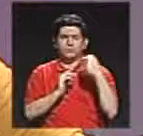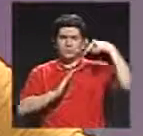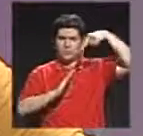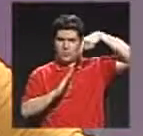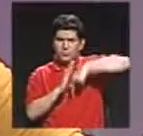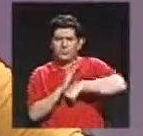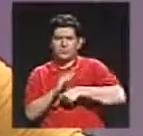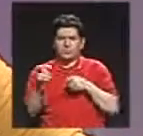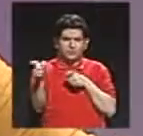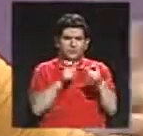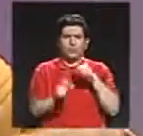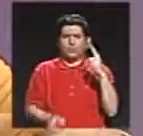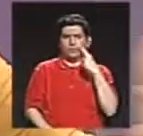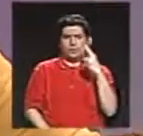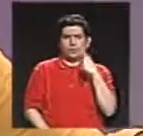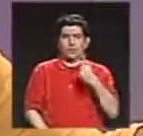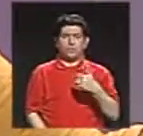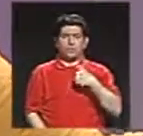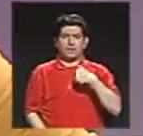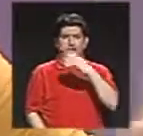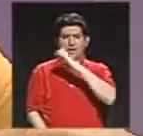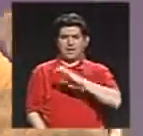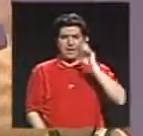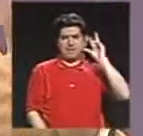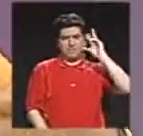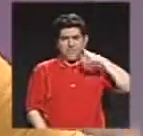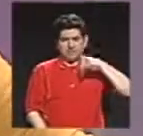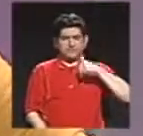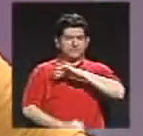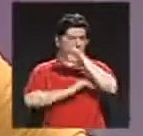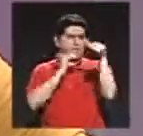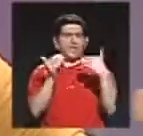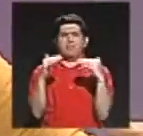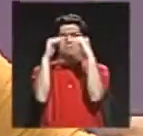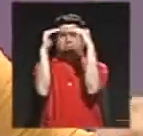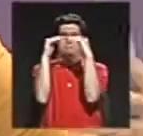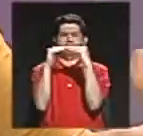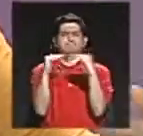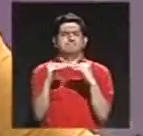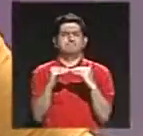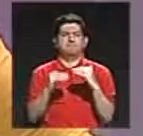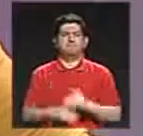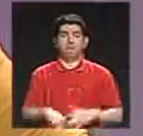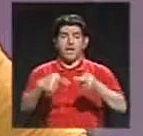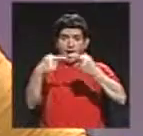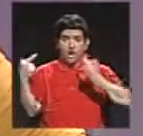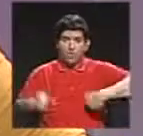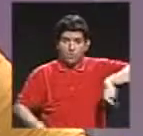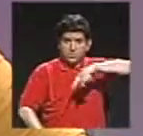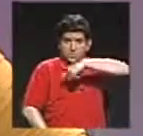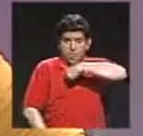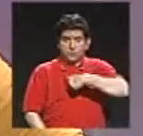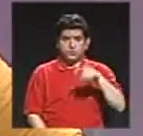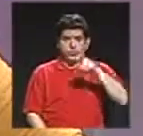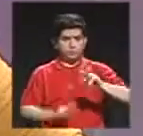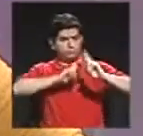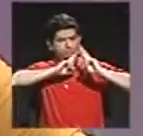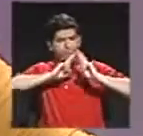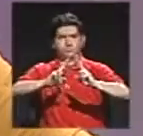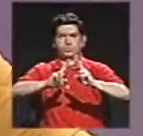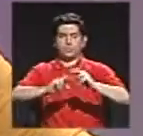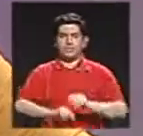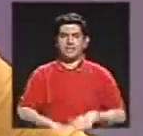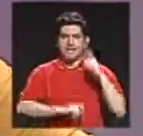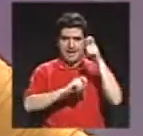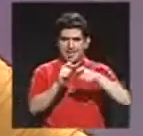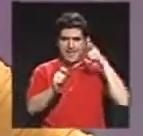profundamente patriarcales que tienen rasgos machistas en todos los niveles y contra los cuales tenemos que dar respuesta verdad